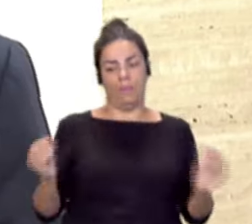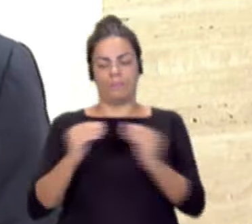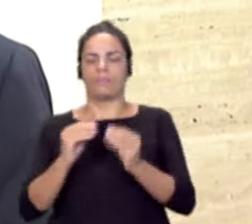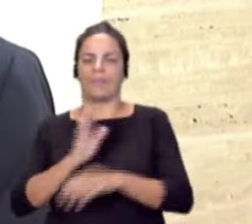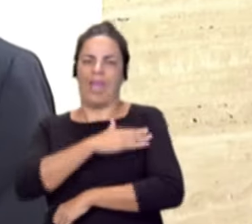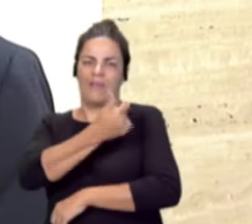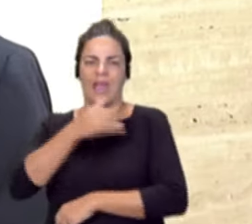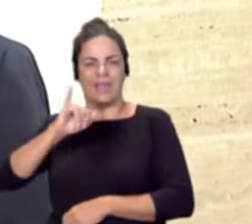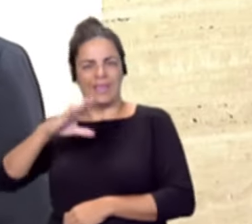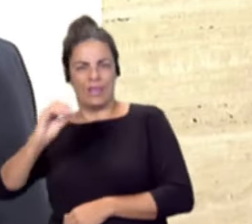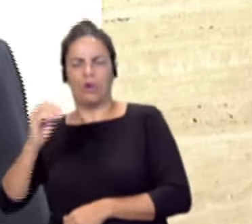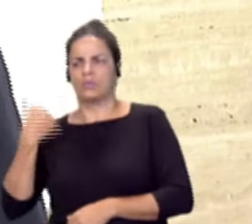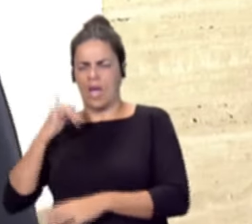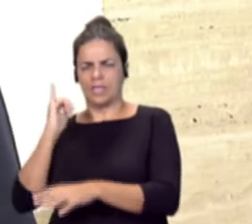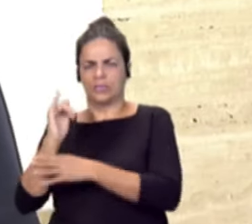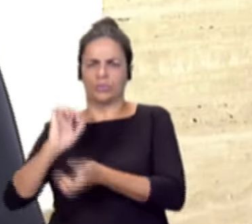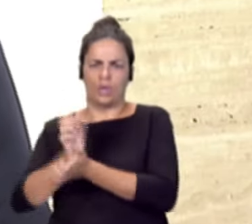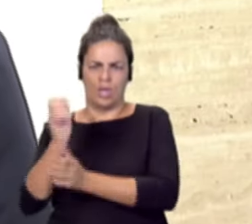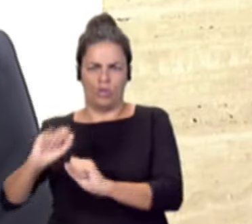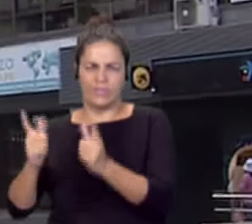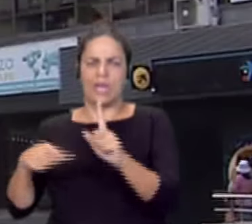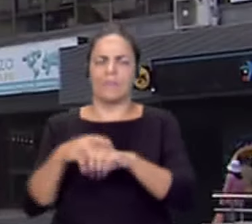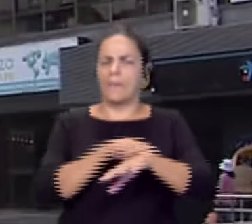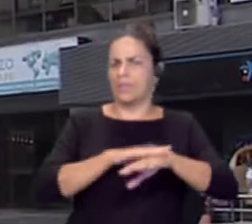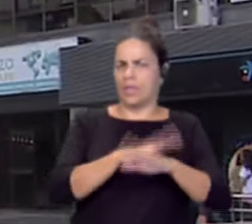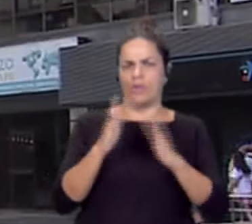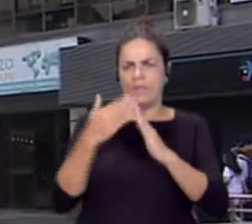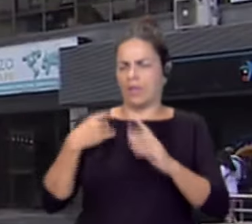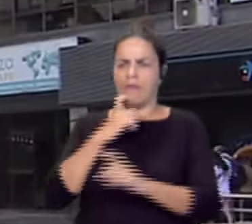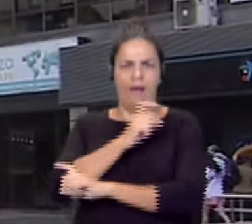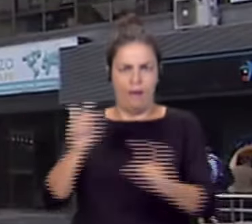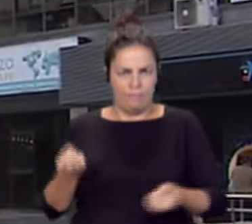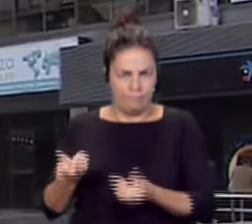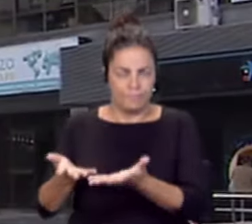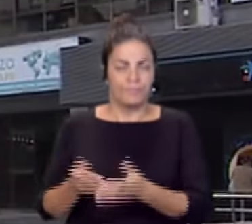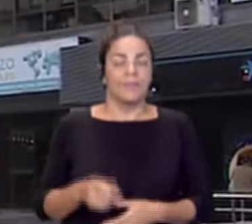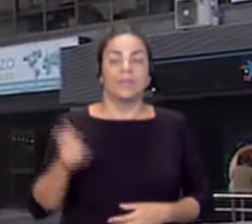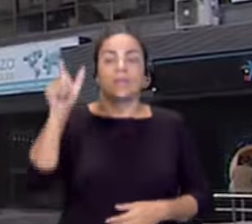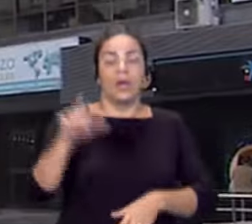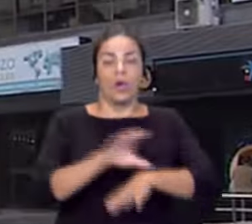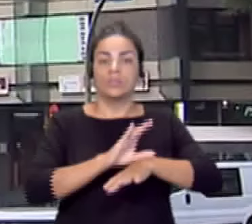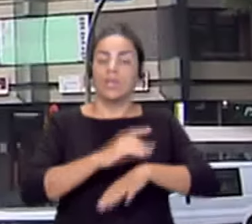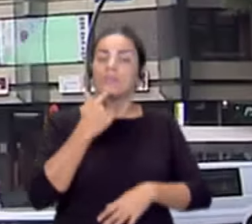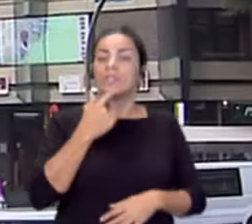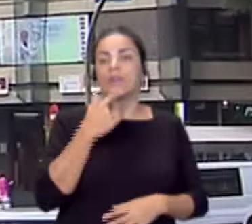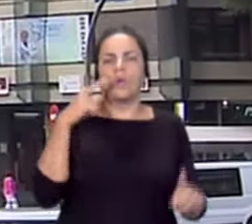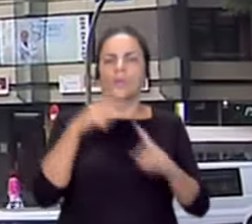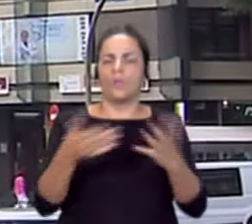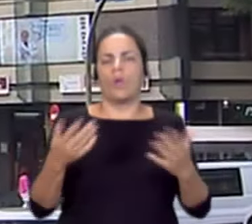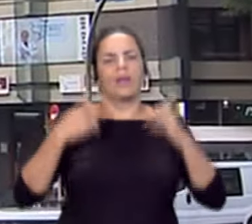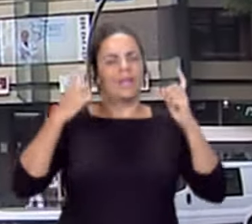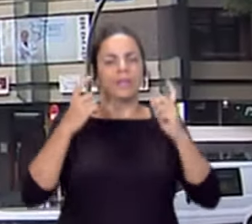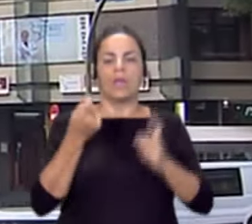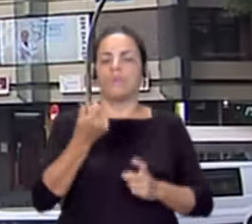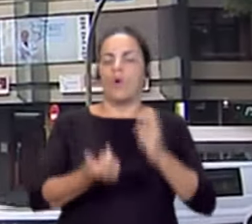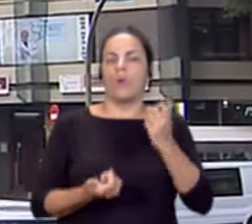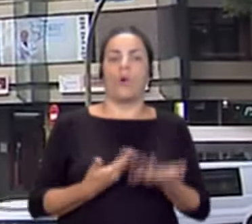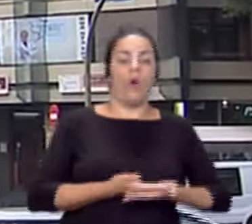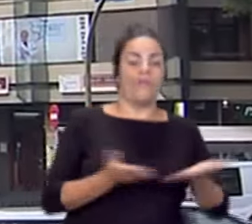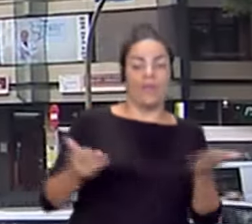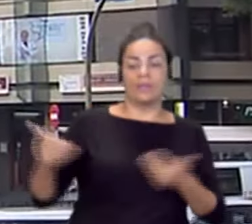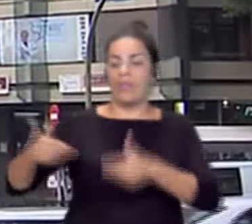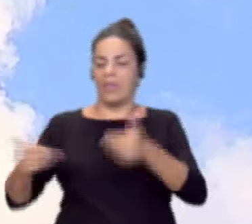del Instituto de Crédito Oficial como de la propia Ministerio de Vivienda. Con ello, afirma el consejero, buscan equilibrar progresivamente la oferta y la